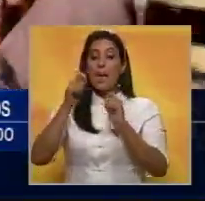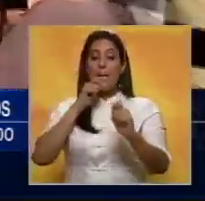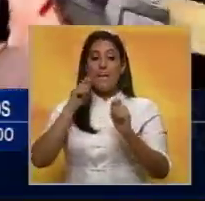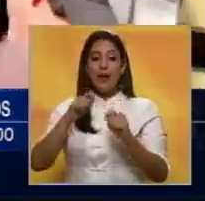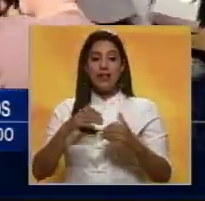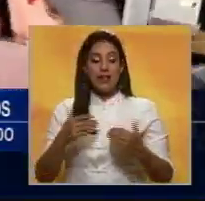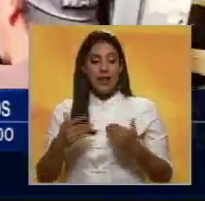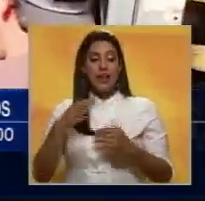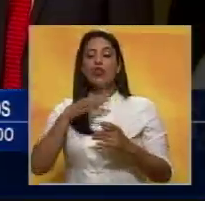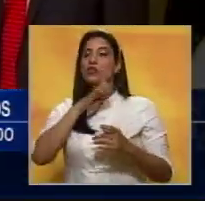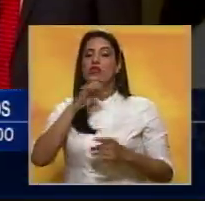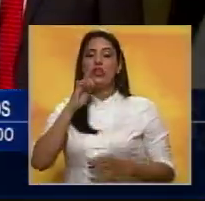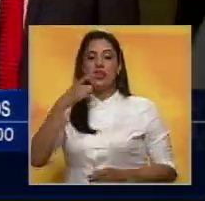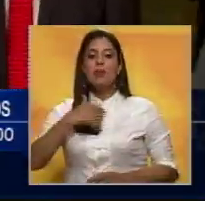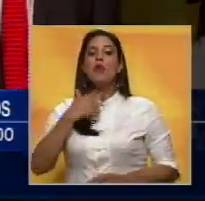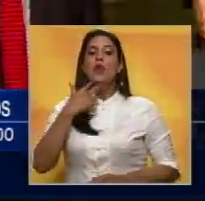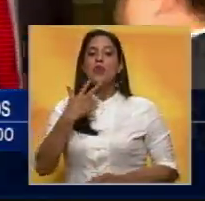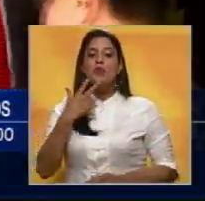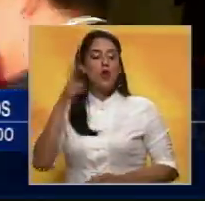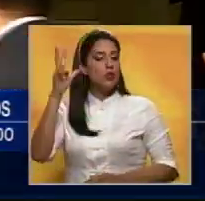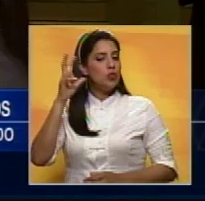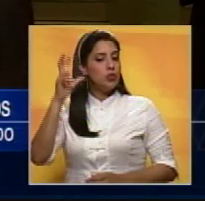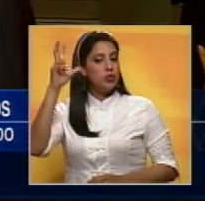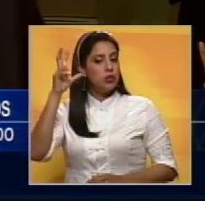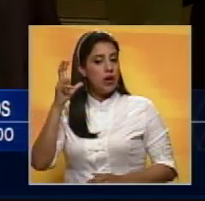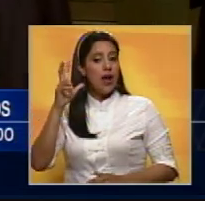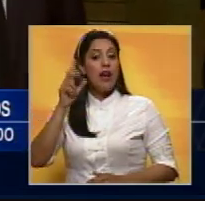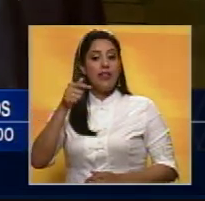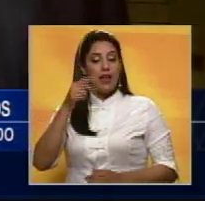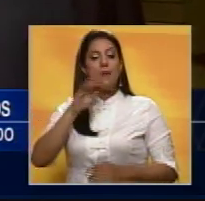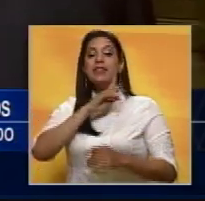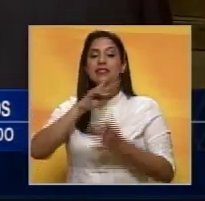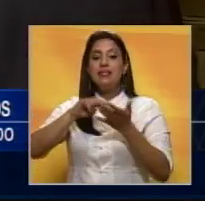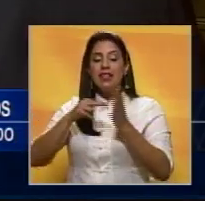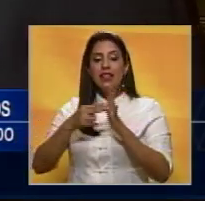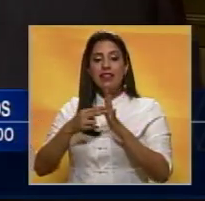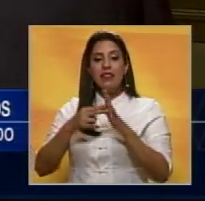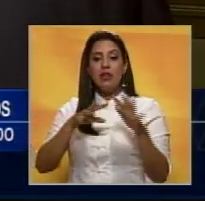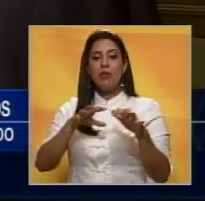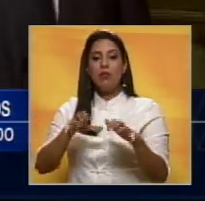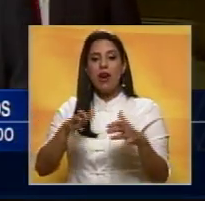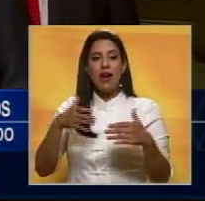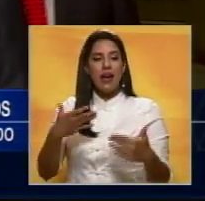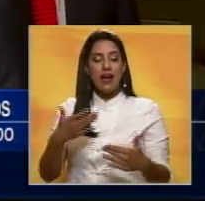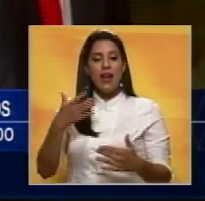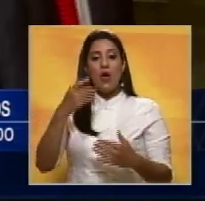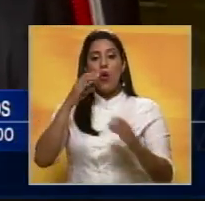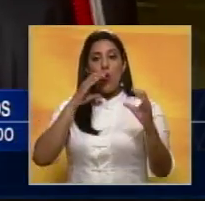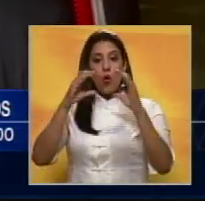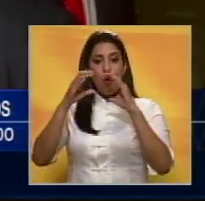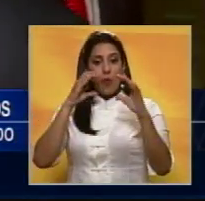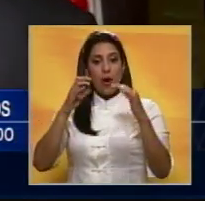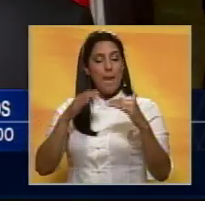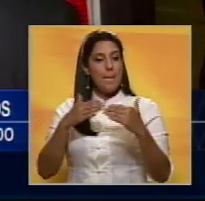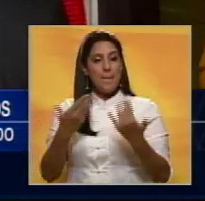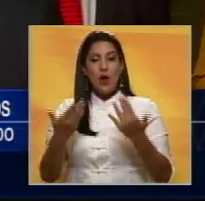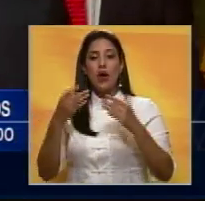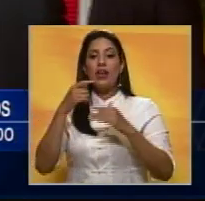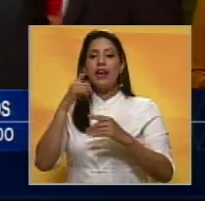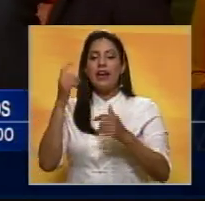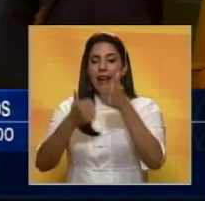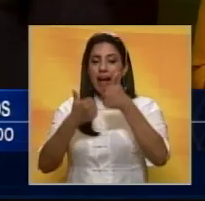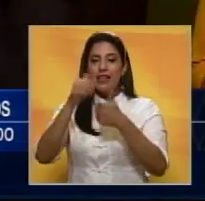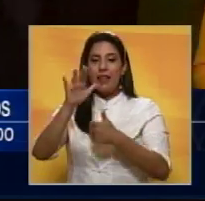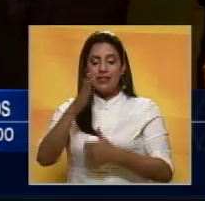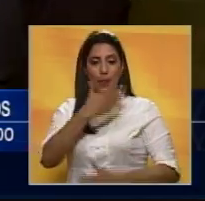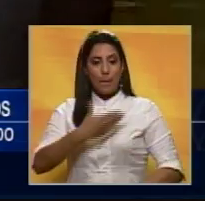prensa haber identificado su voz en los audios presentados y que resultarían de la intercepción de sus comunicaciones mientras fue